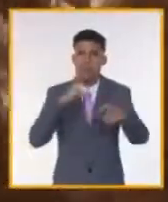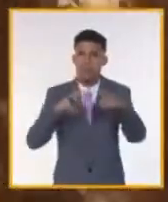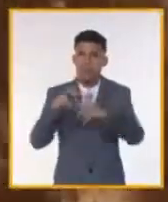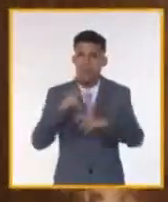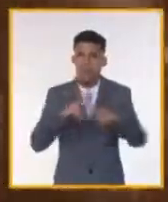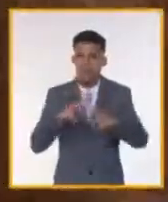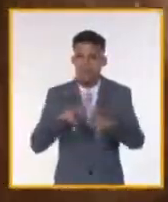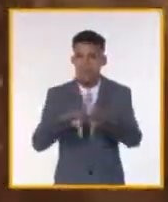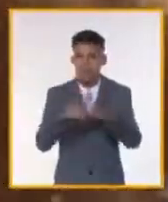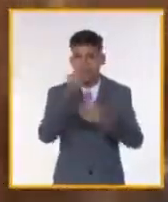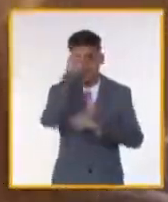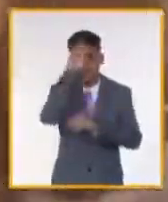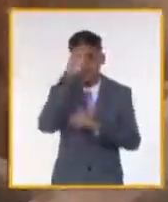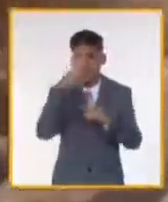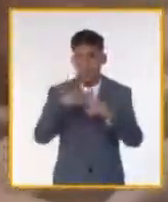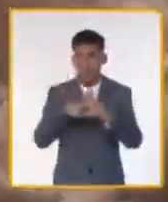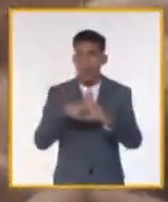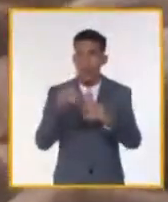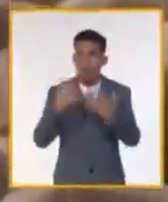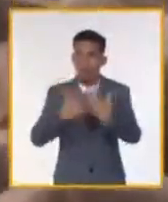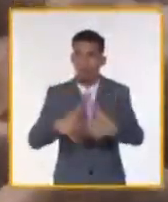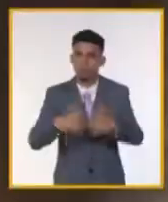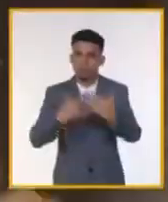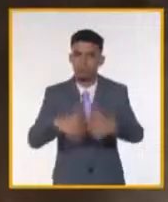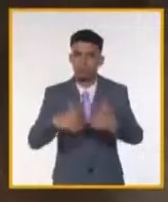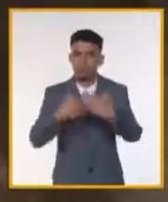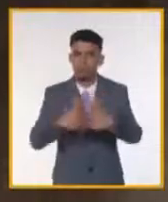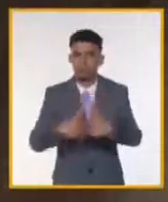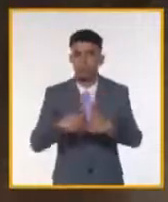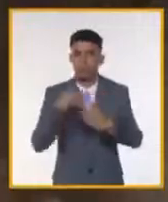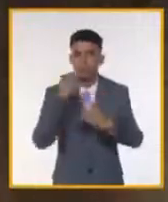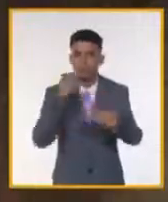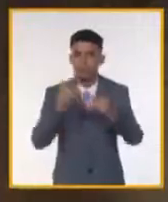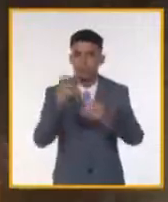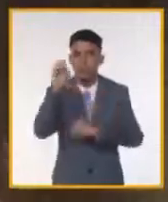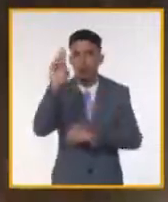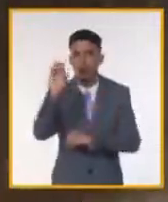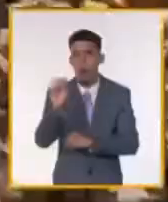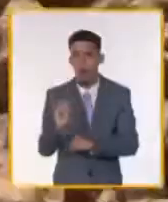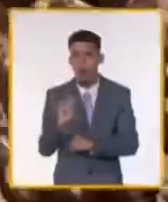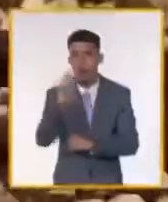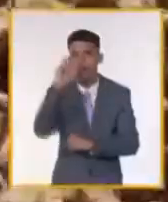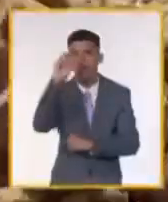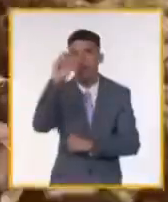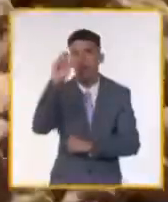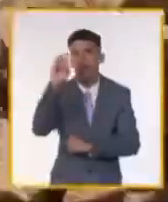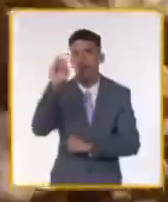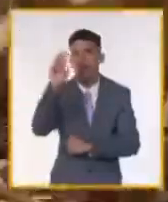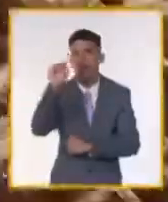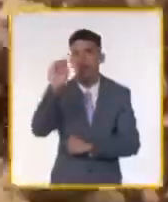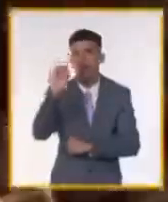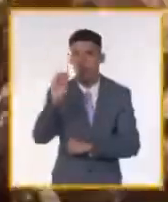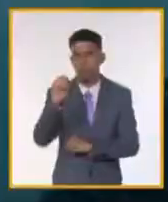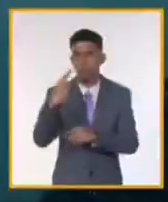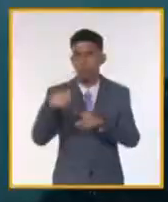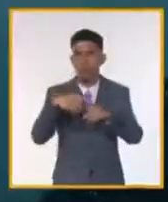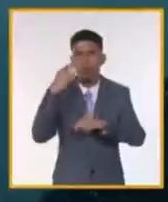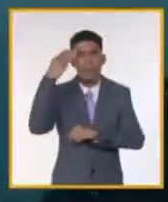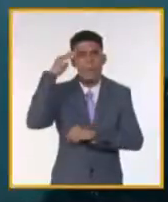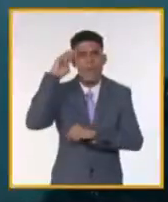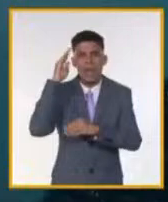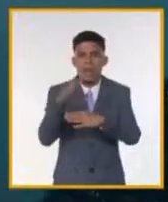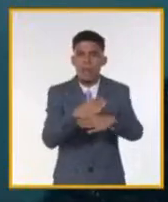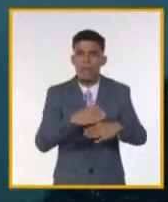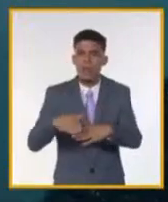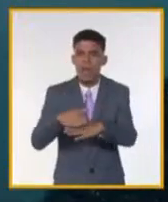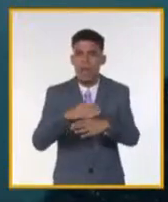geológica y el procesamiento de minerales metálicos y no metálicos como el oro, cromo, carbonato, zeolita y algunos fertilizantes derivados